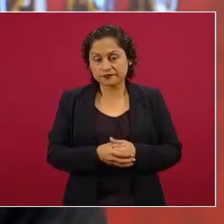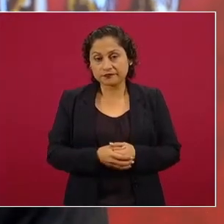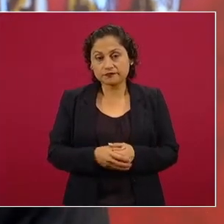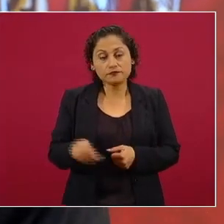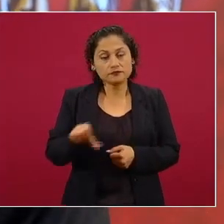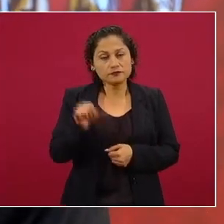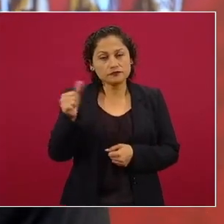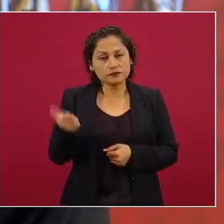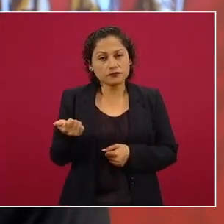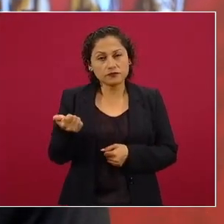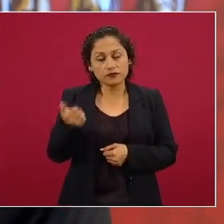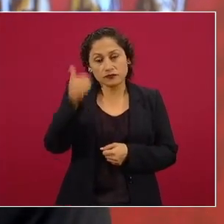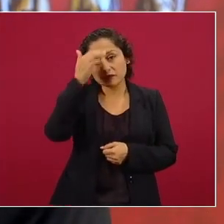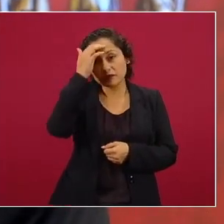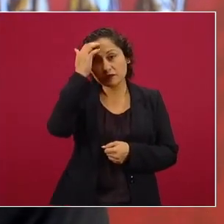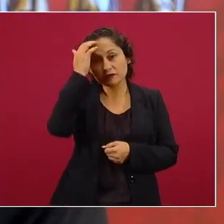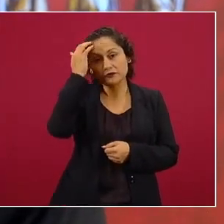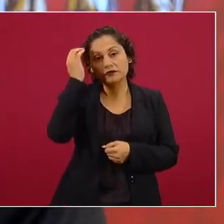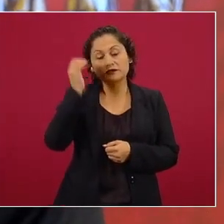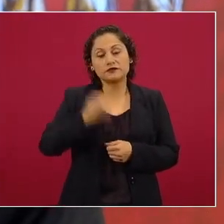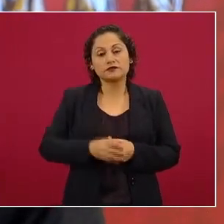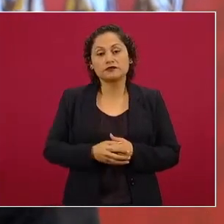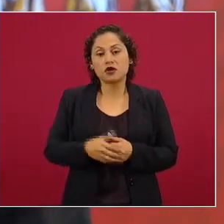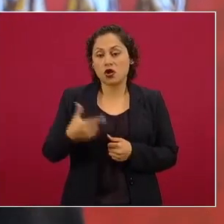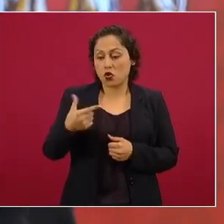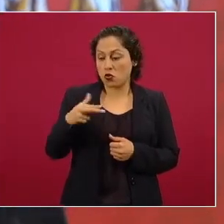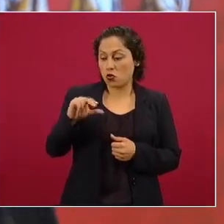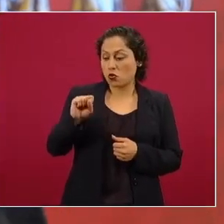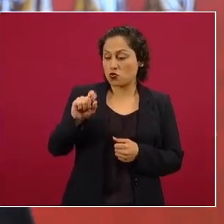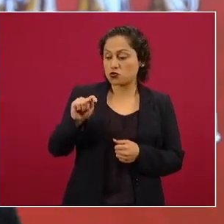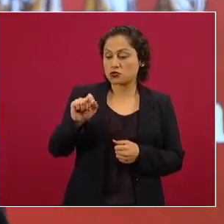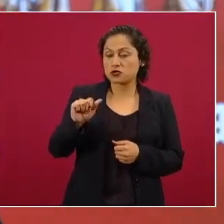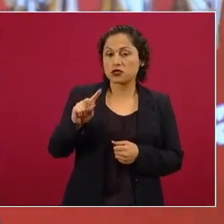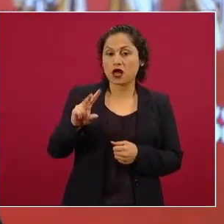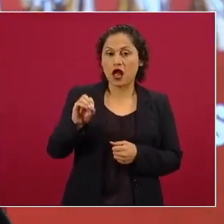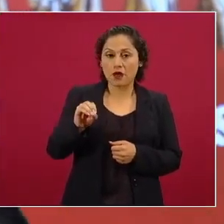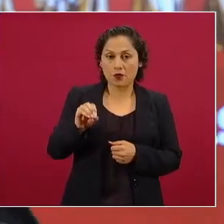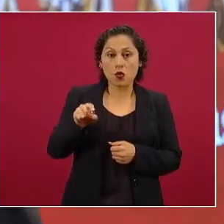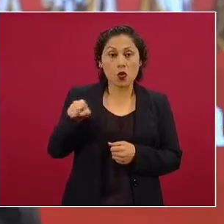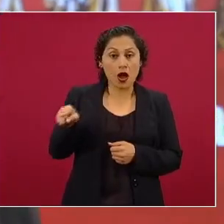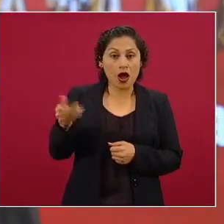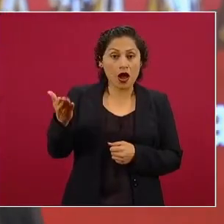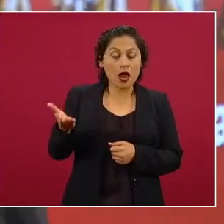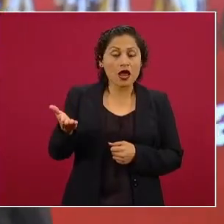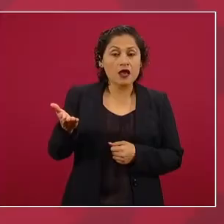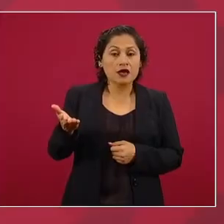Gustavo, que tenía más